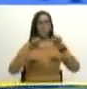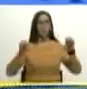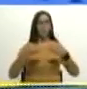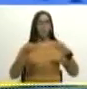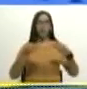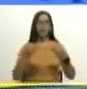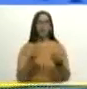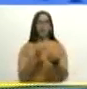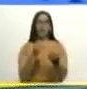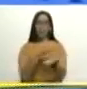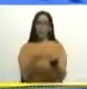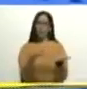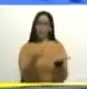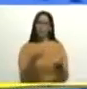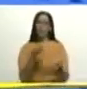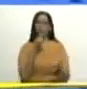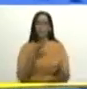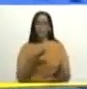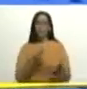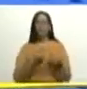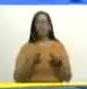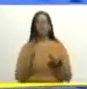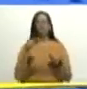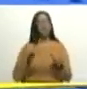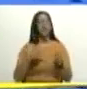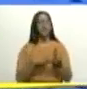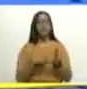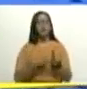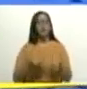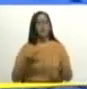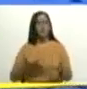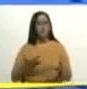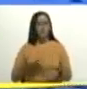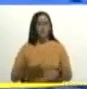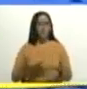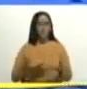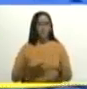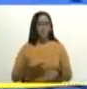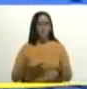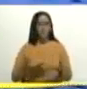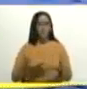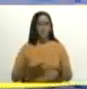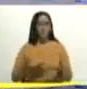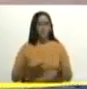gratuita y de calidad. Pero ahí tenemos deudas importantes.